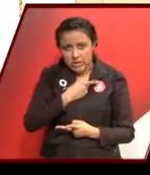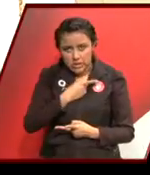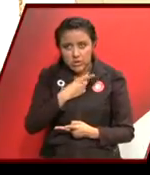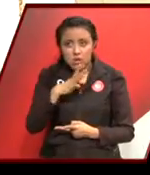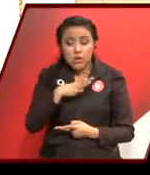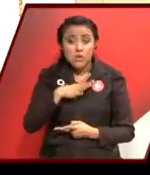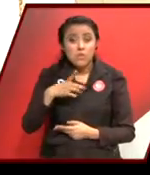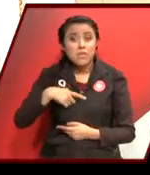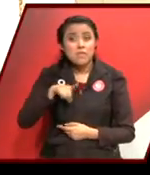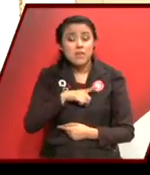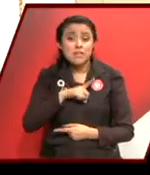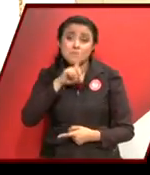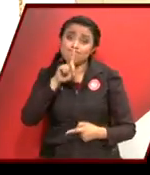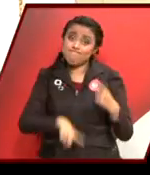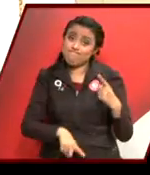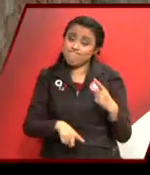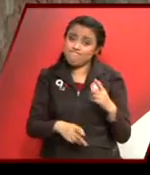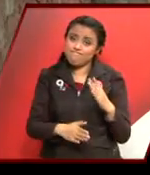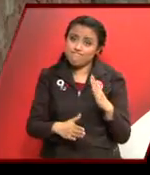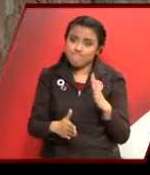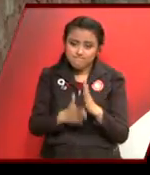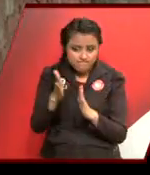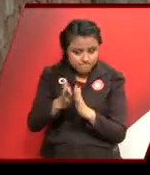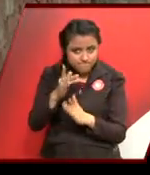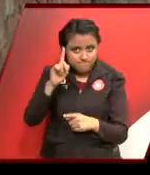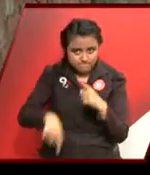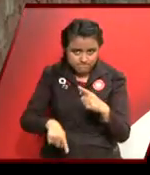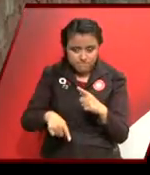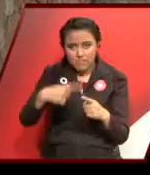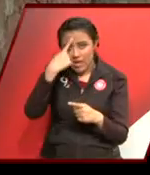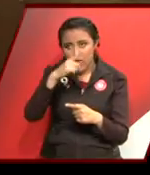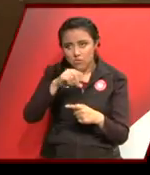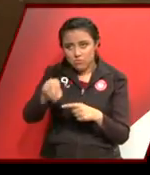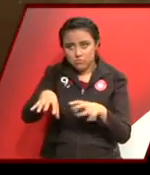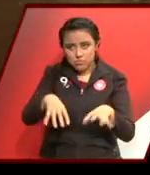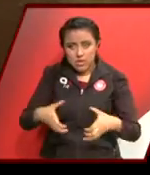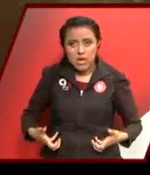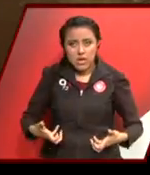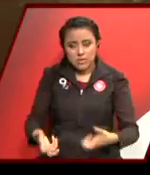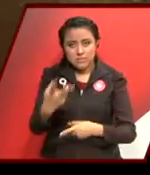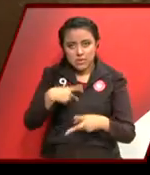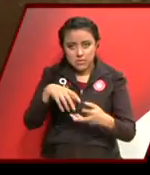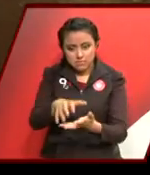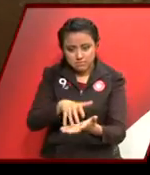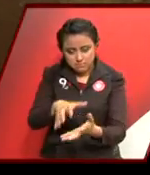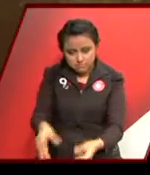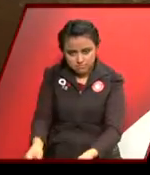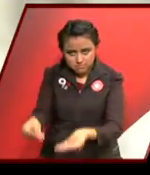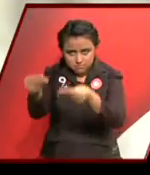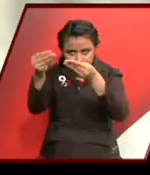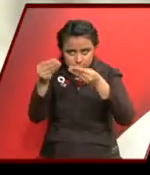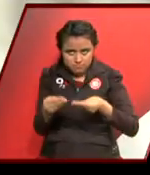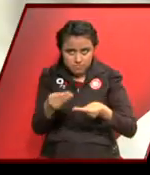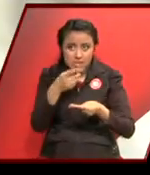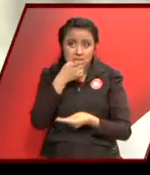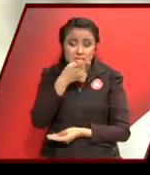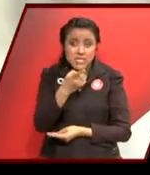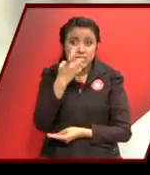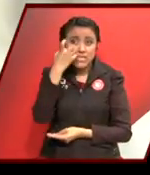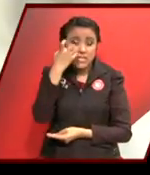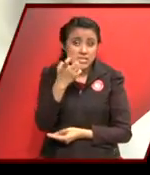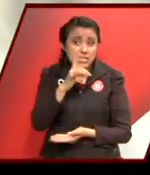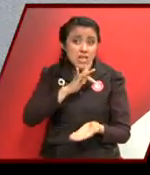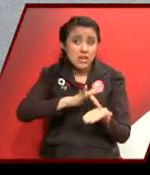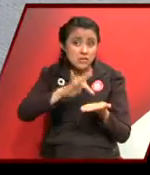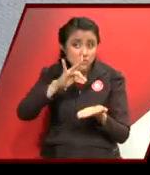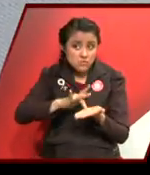me dijeron que yo tenía que tirar para que cuando ya estuviera el escombro a media calle, ellos venían por el escombro. Dice que esa es la